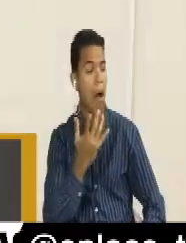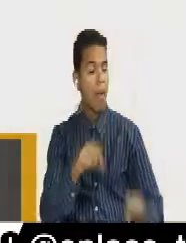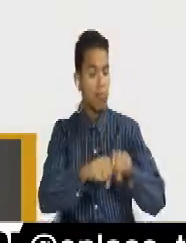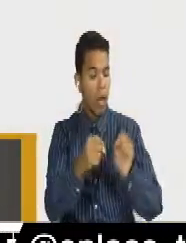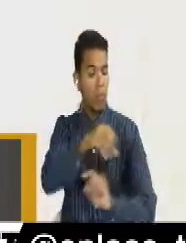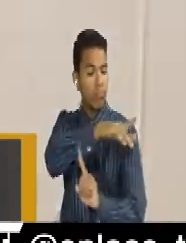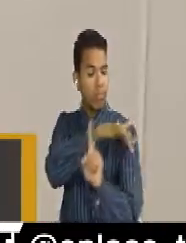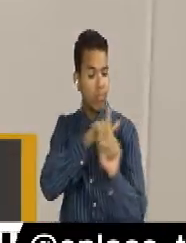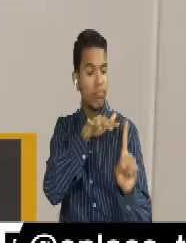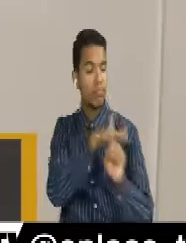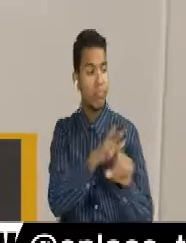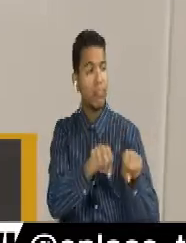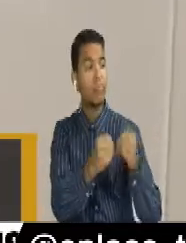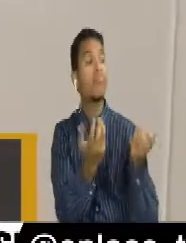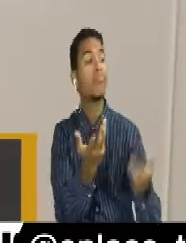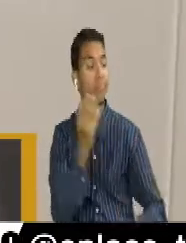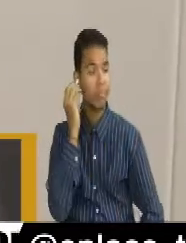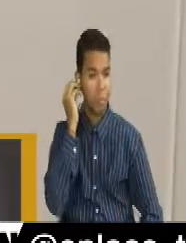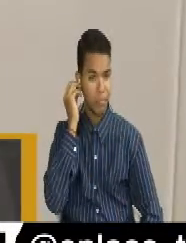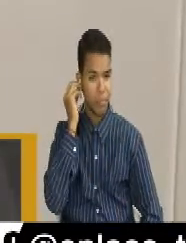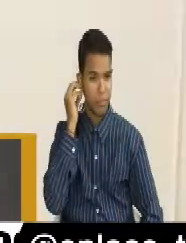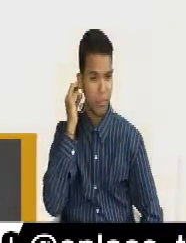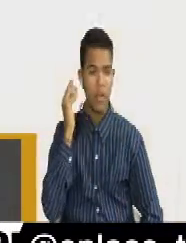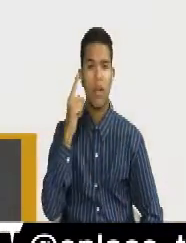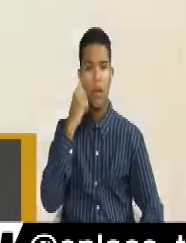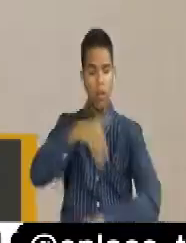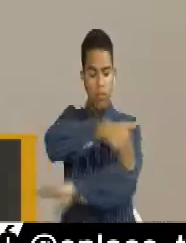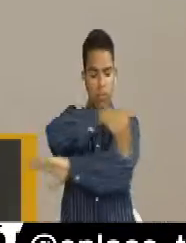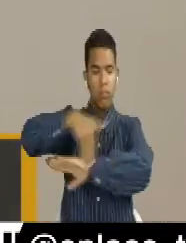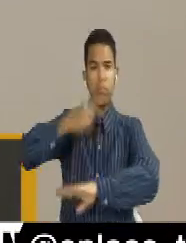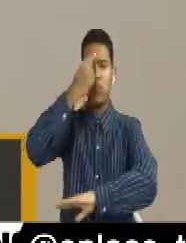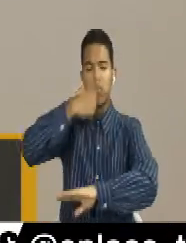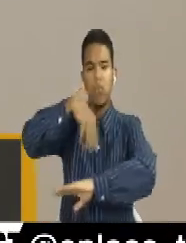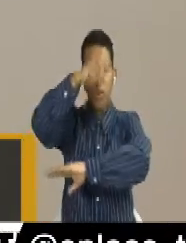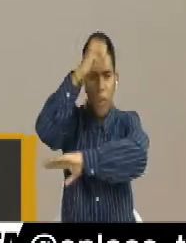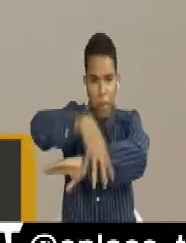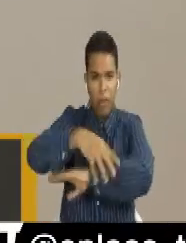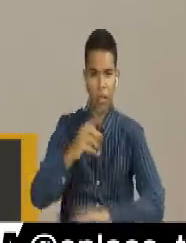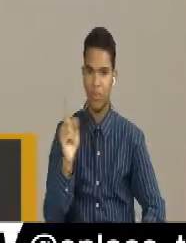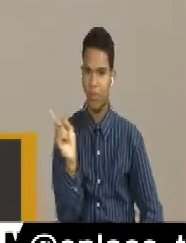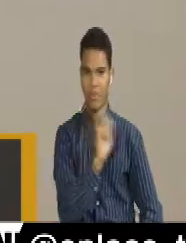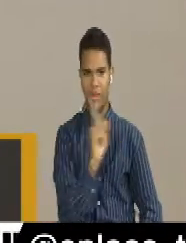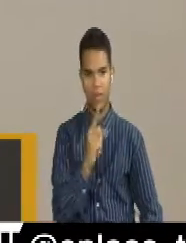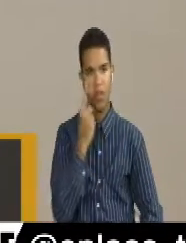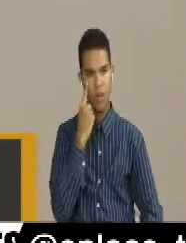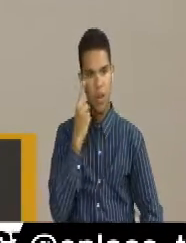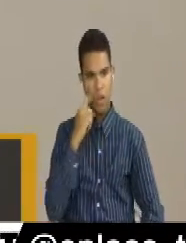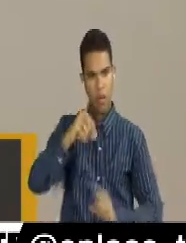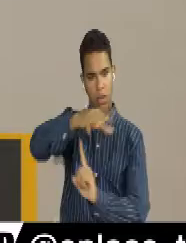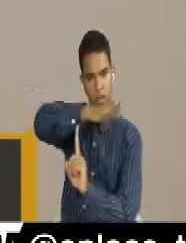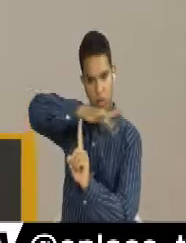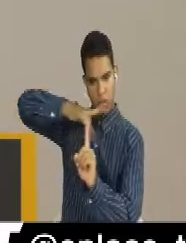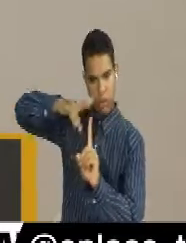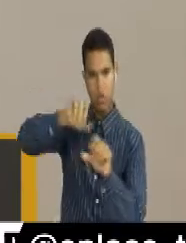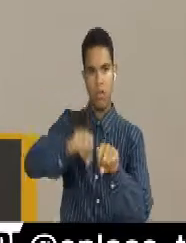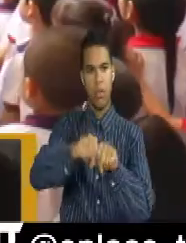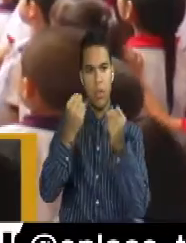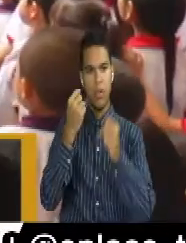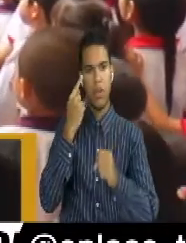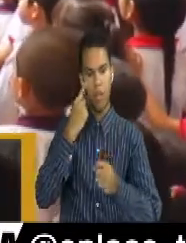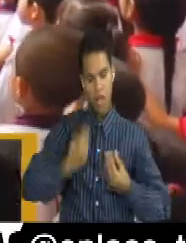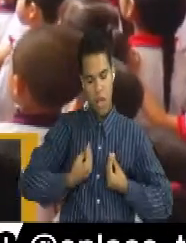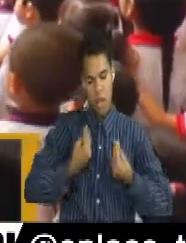medio ambiente. No debemos botar la basura a la calle. No hay que botar la basura a la calle porque el medio ambiente se daña y no podemos